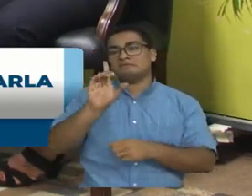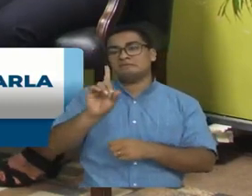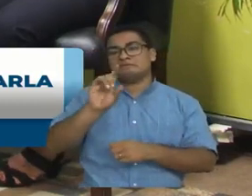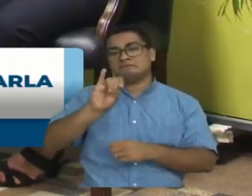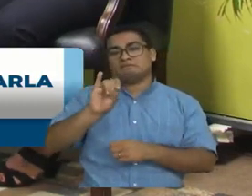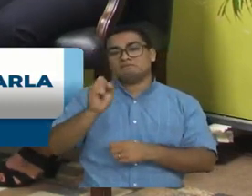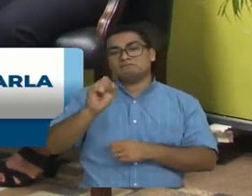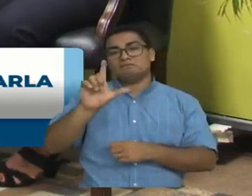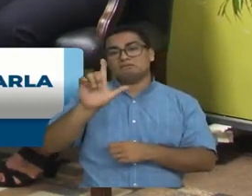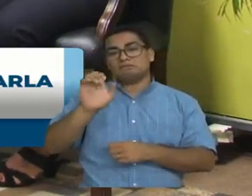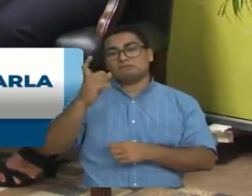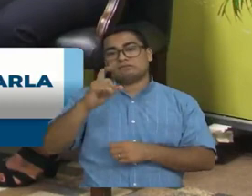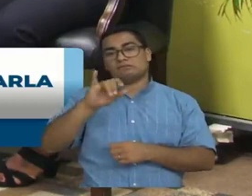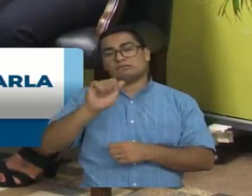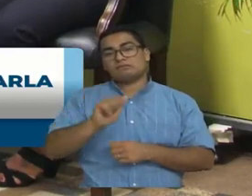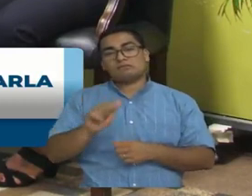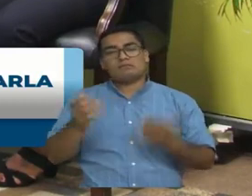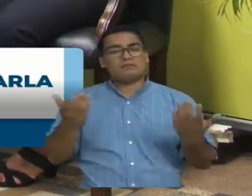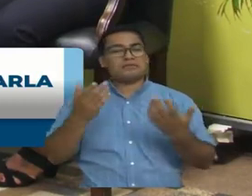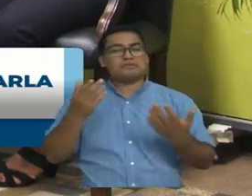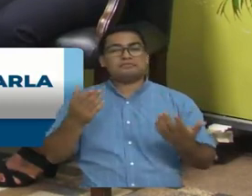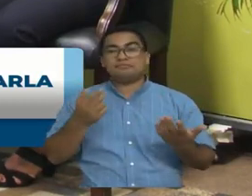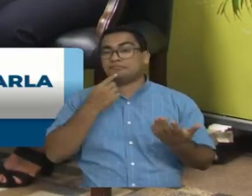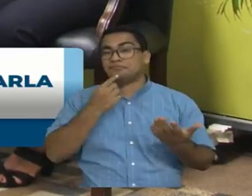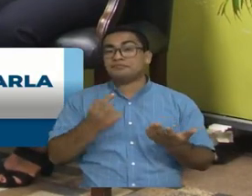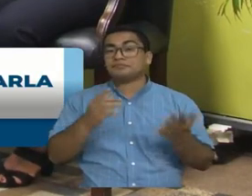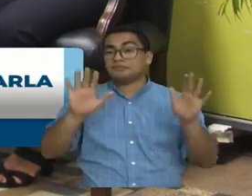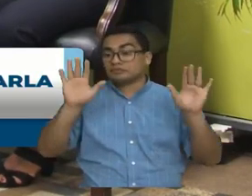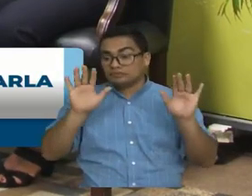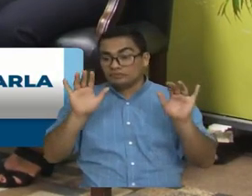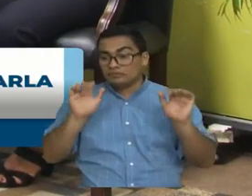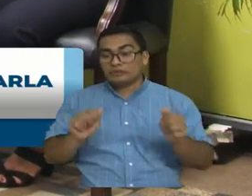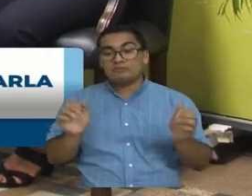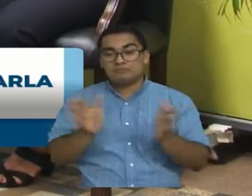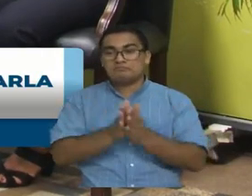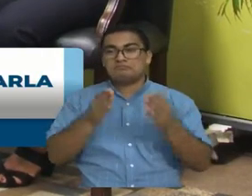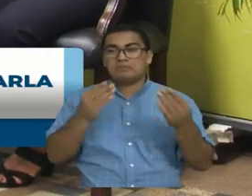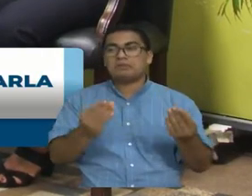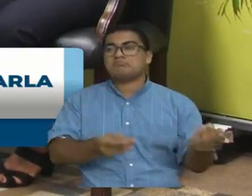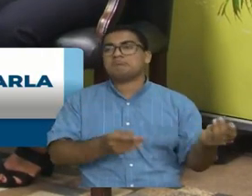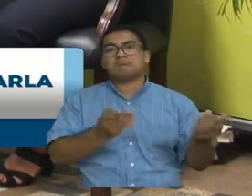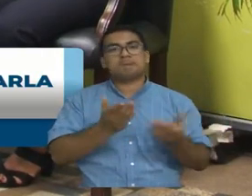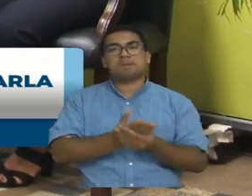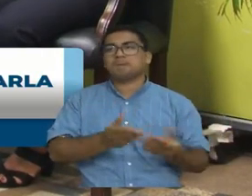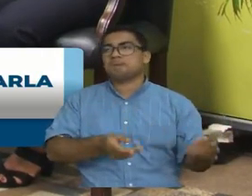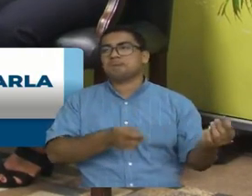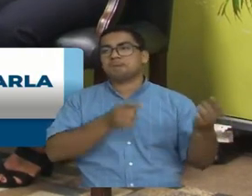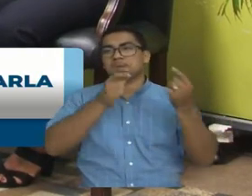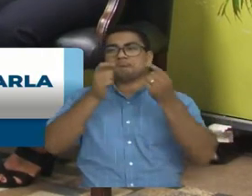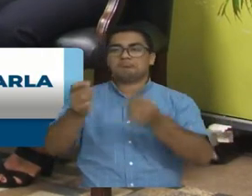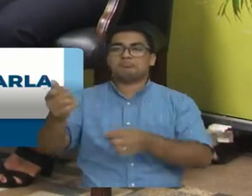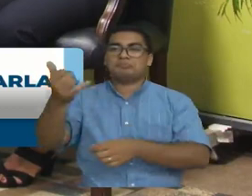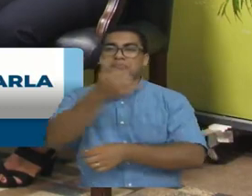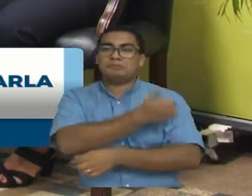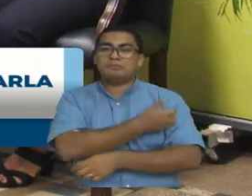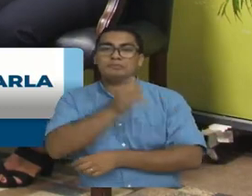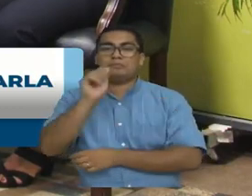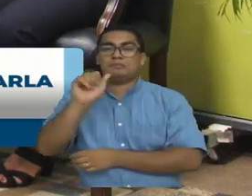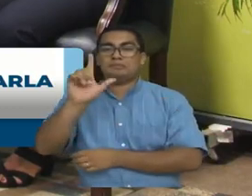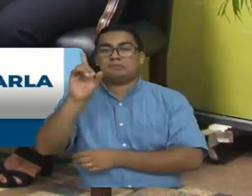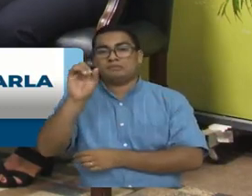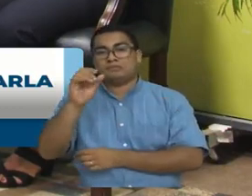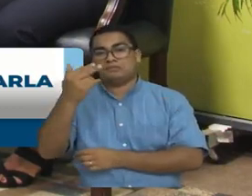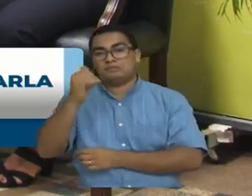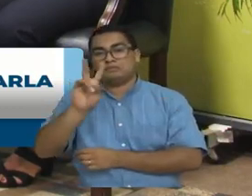ser pediatra, neurólogo. Y una vez que tiene su documentación, entonces se hace presente en la unidad de